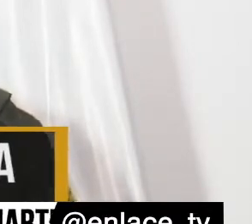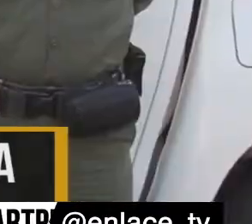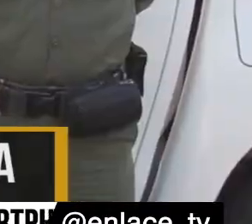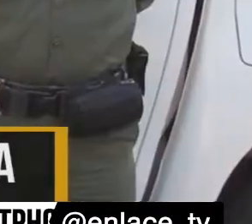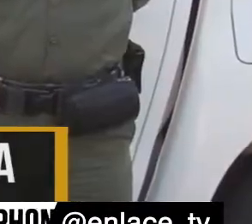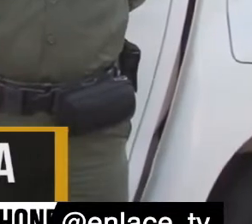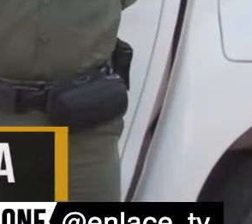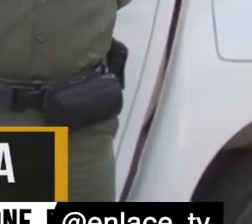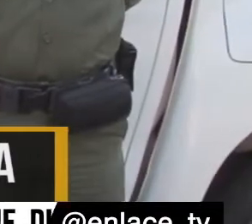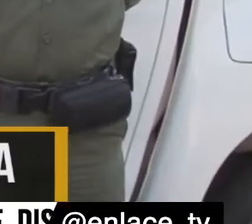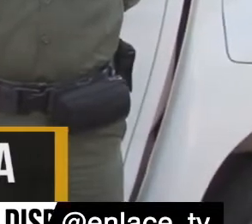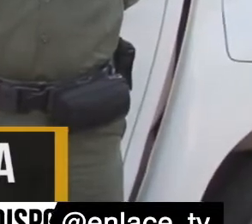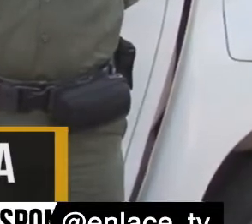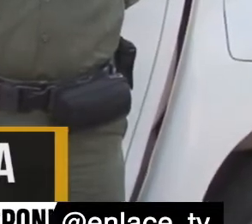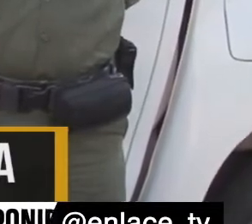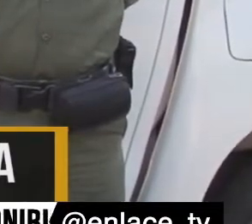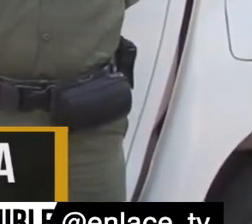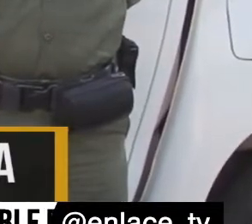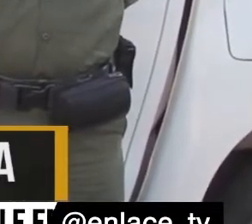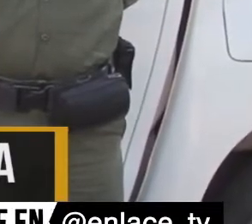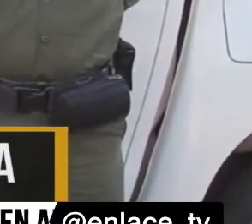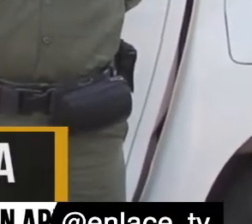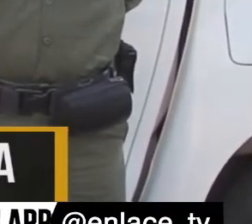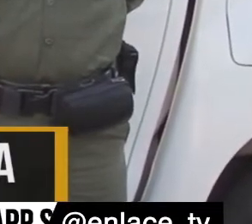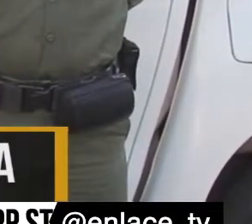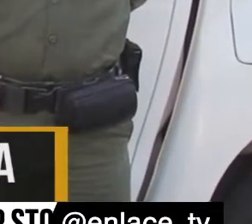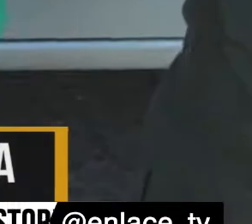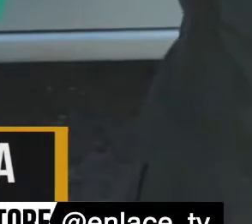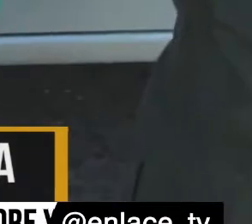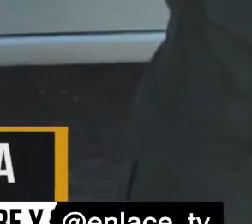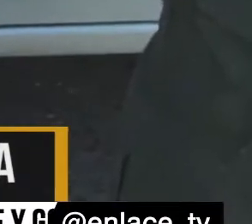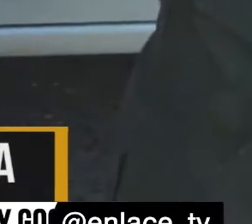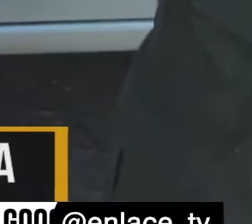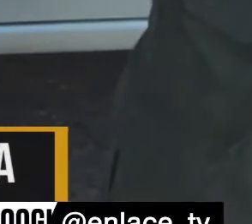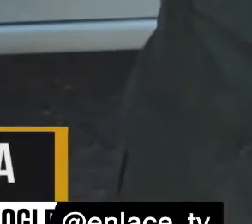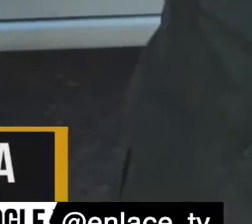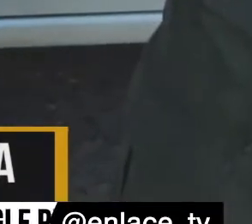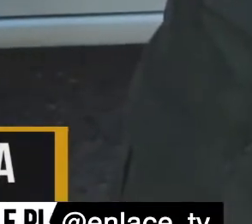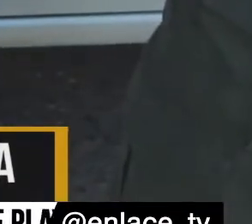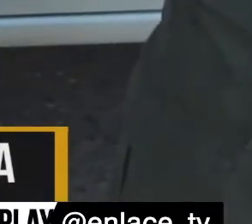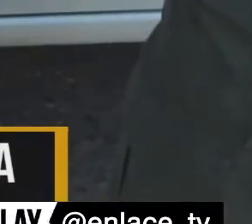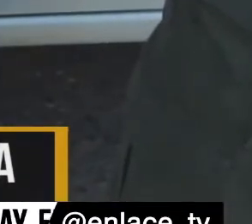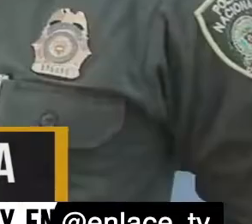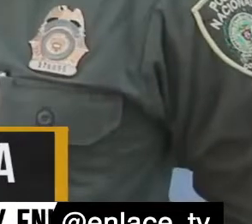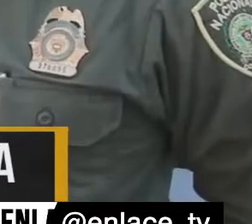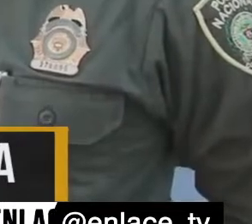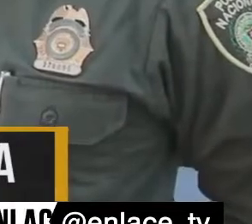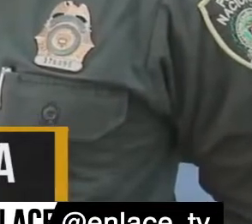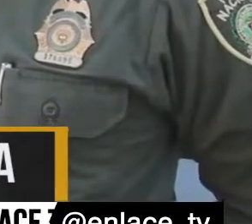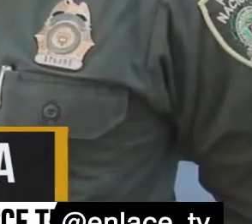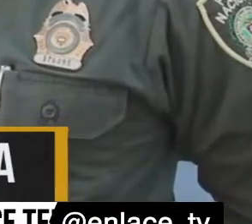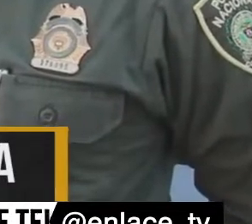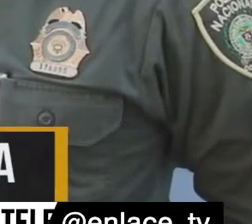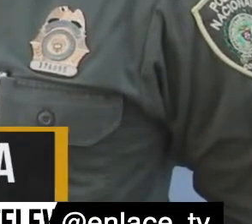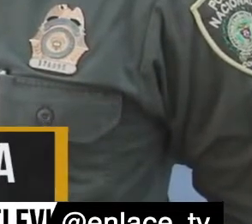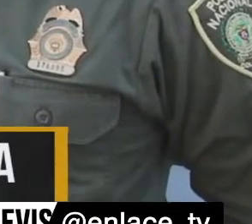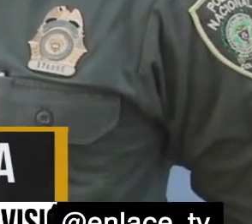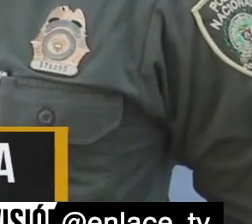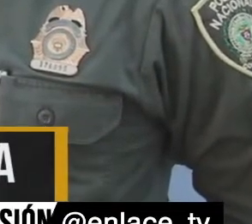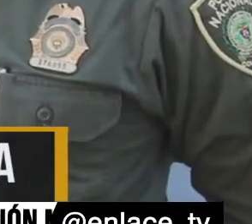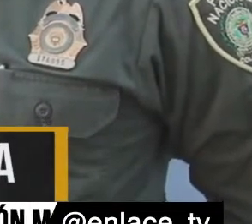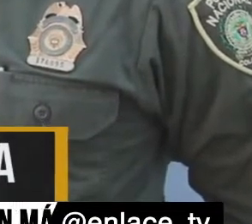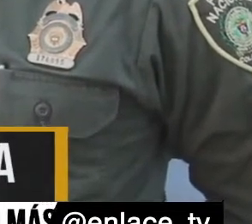estaba fotografiándola. Al momento de la captura en flagrancia le fueron revisados los elementos de fotografía y en los dispositivos de almacenamiento tenía decenas de fotografías de